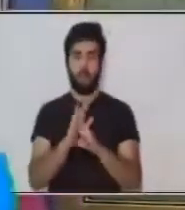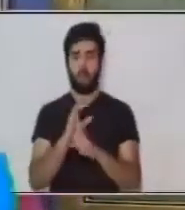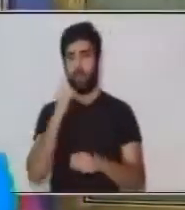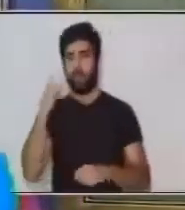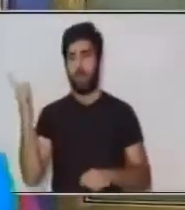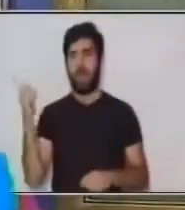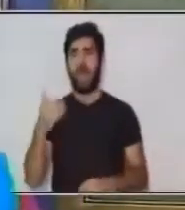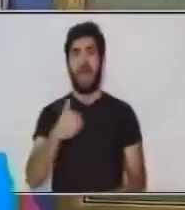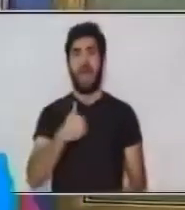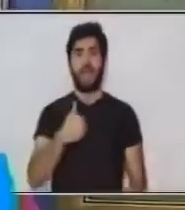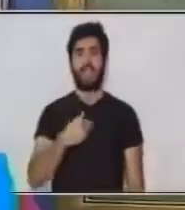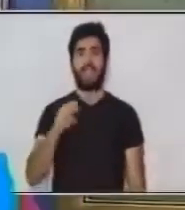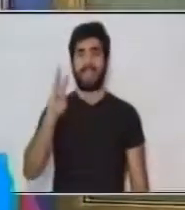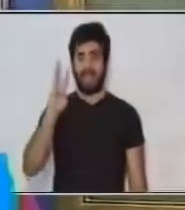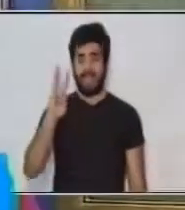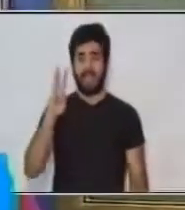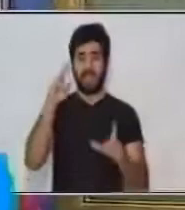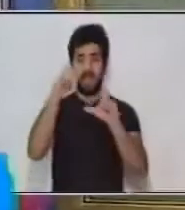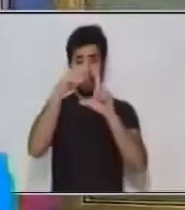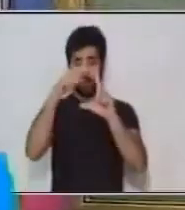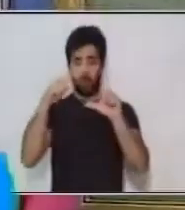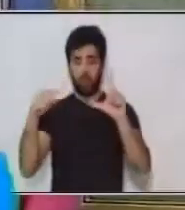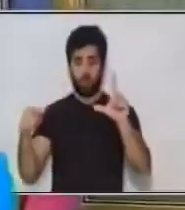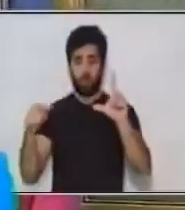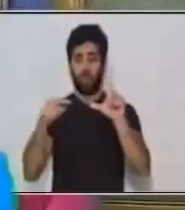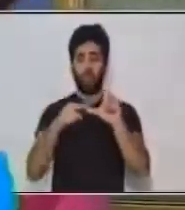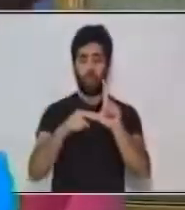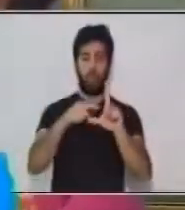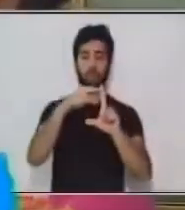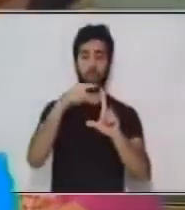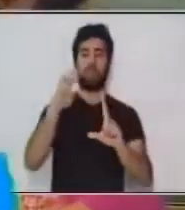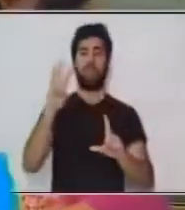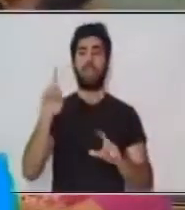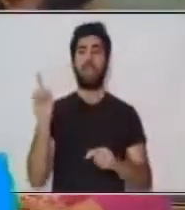que tienen 3 lados les vamos a llamar